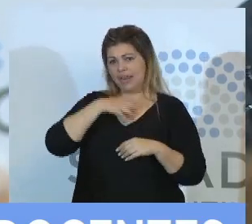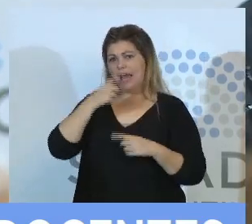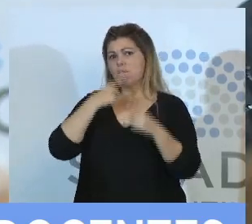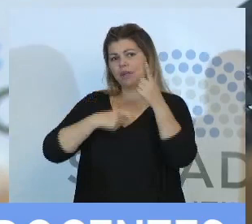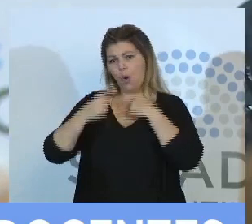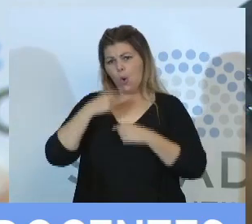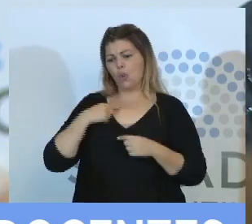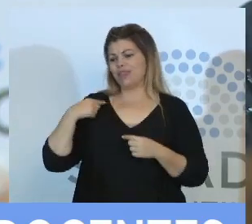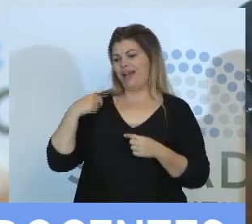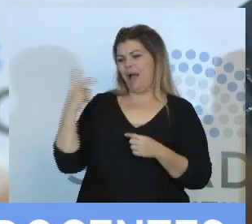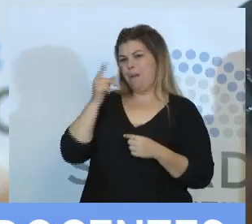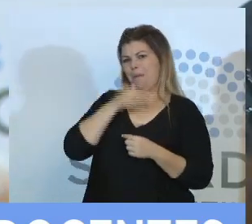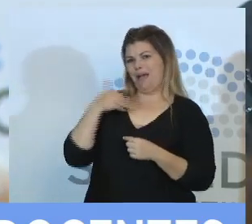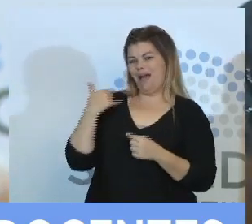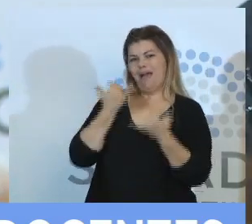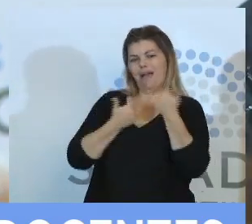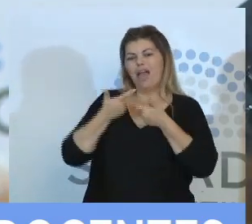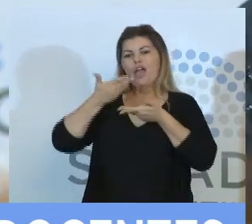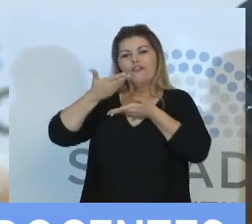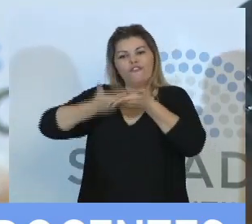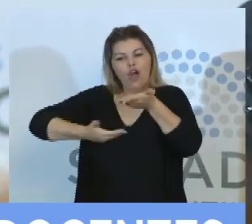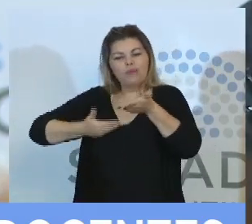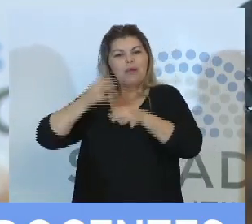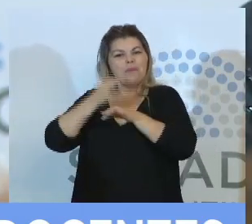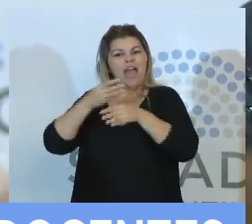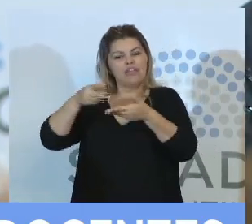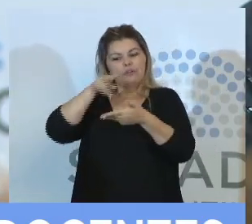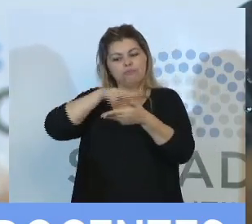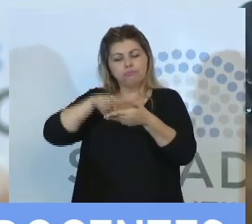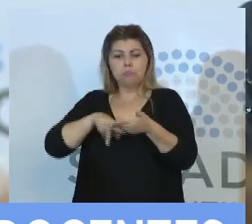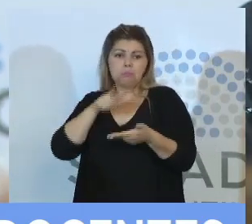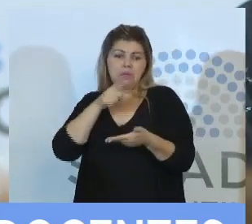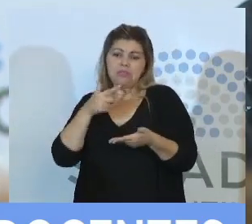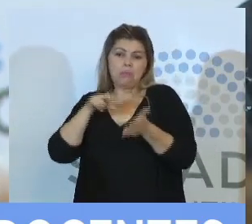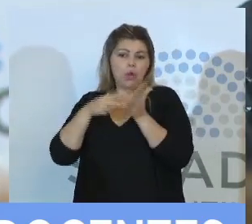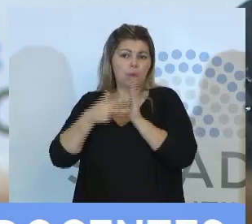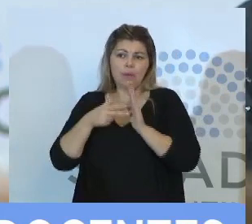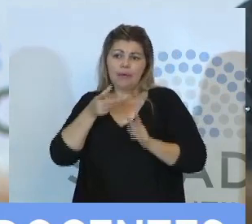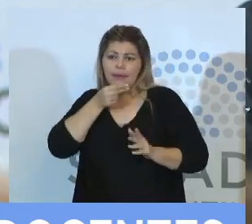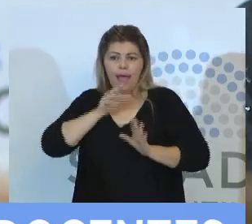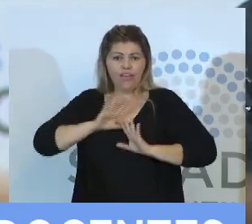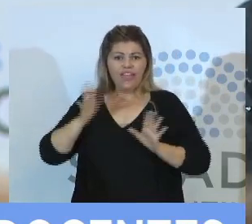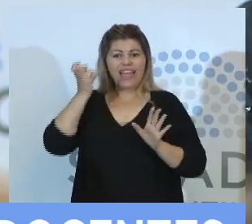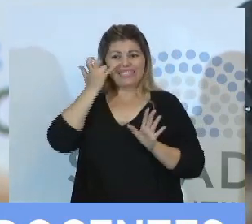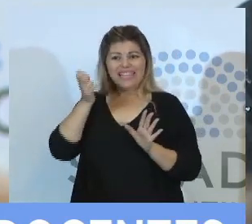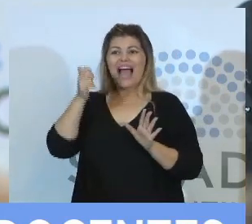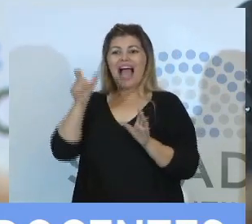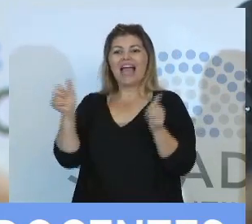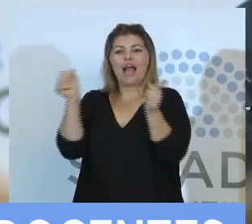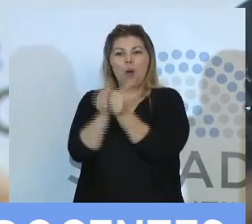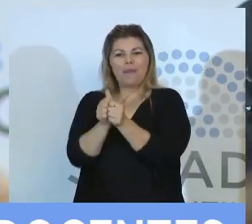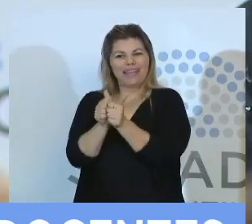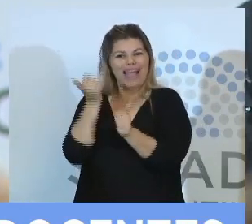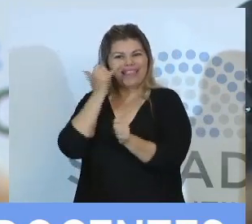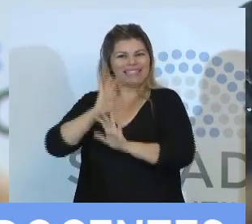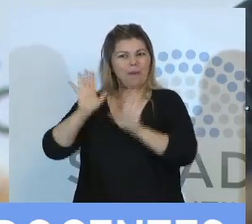preguntas a nosotros como papás, leyeron informes médicos. En teoría no había ningún inconveniente. Él ya tenía acompañante,